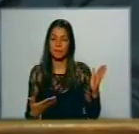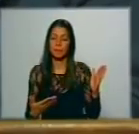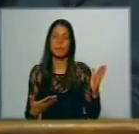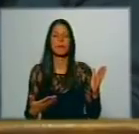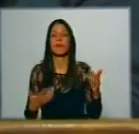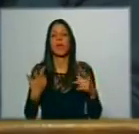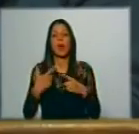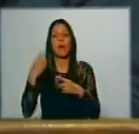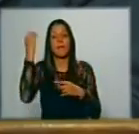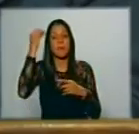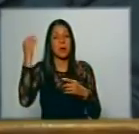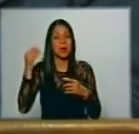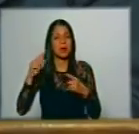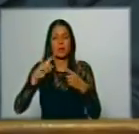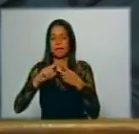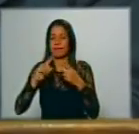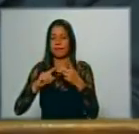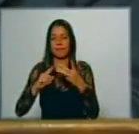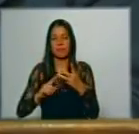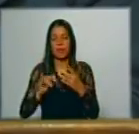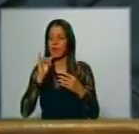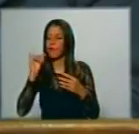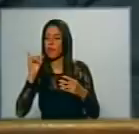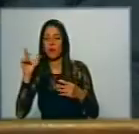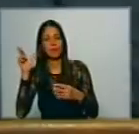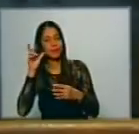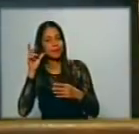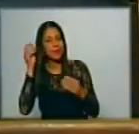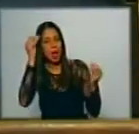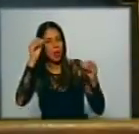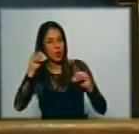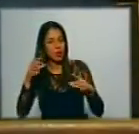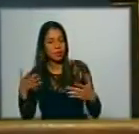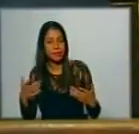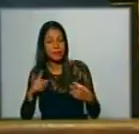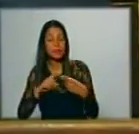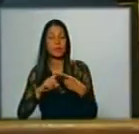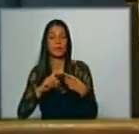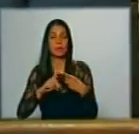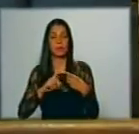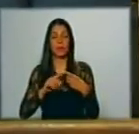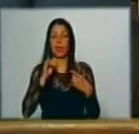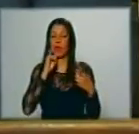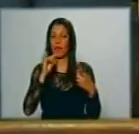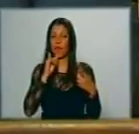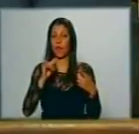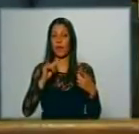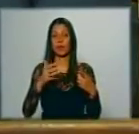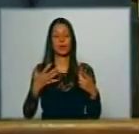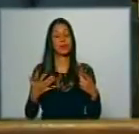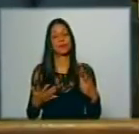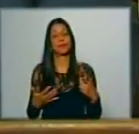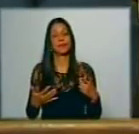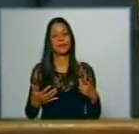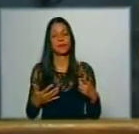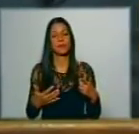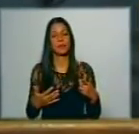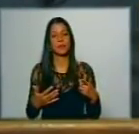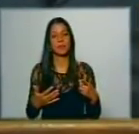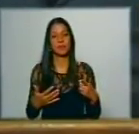otras, las siguientes fuentes de información. 1. Información suministrada por